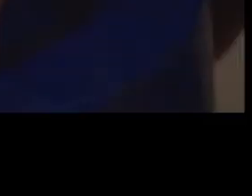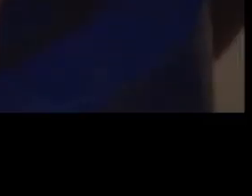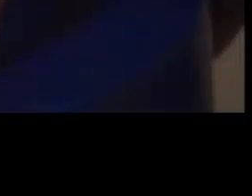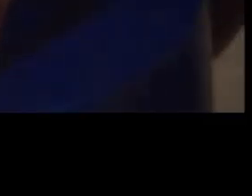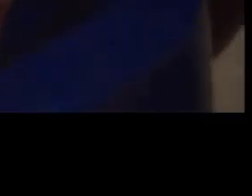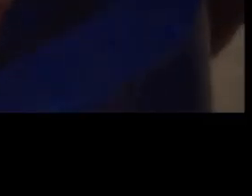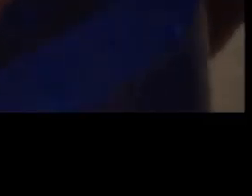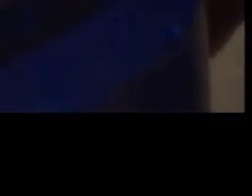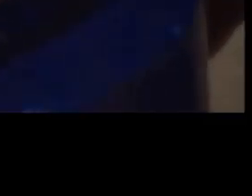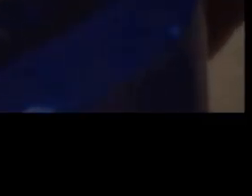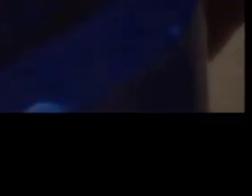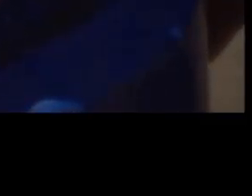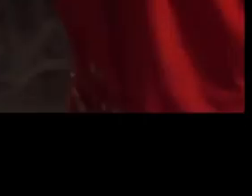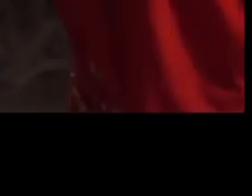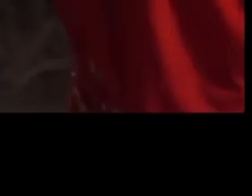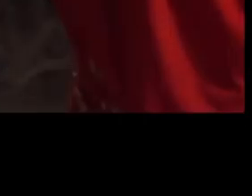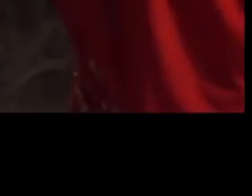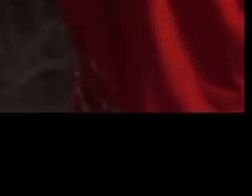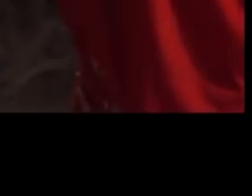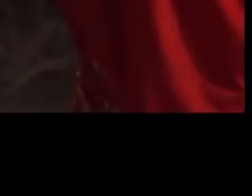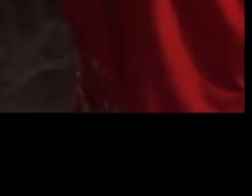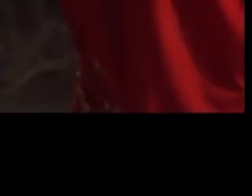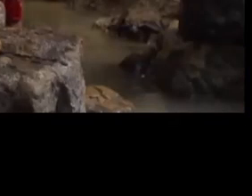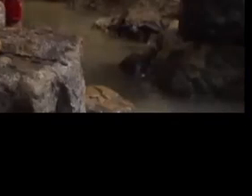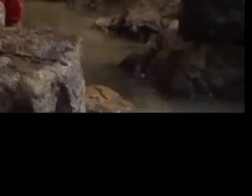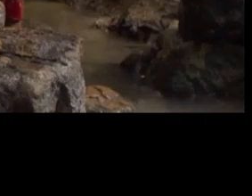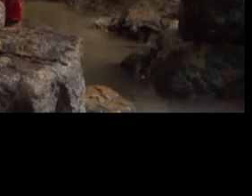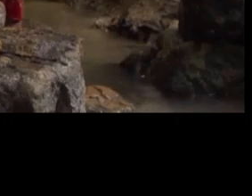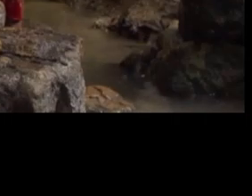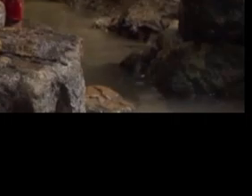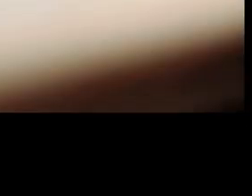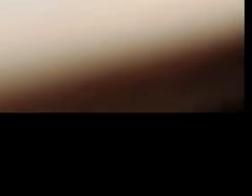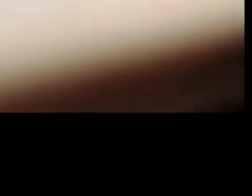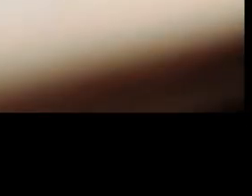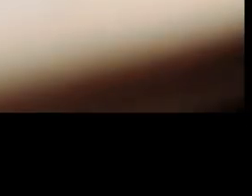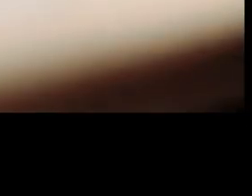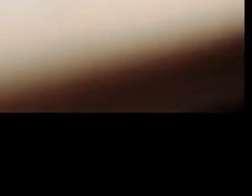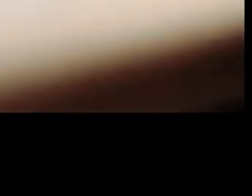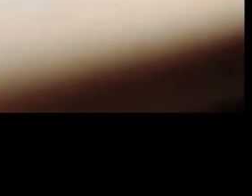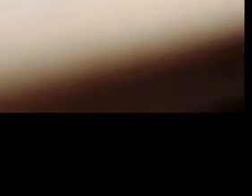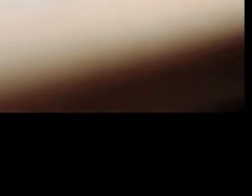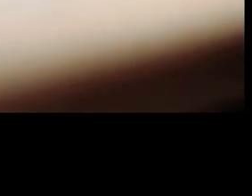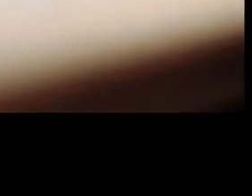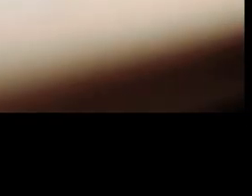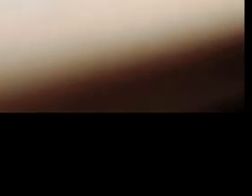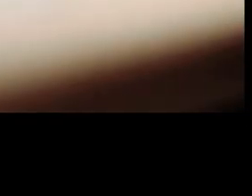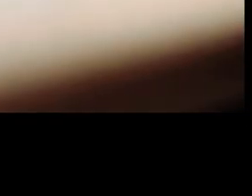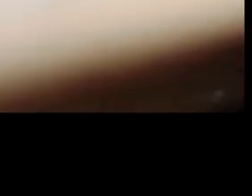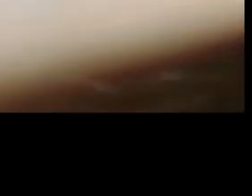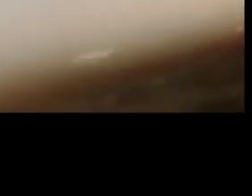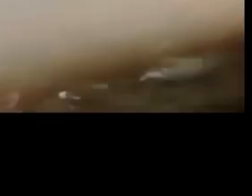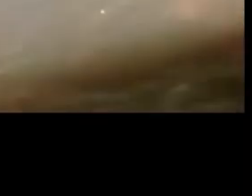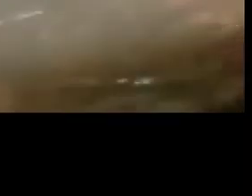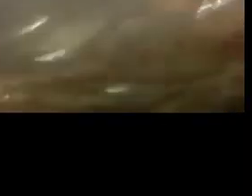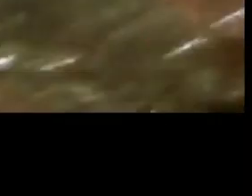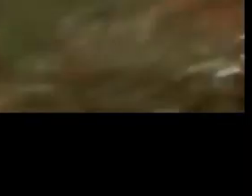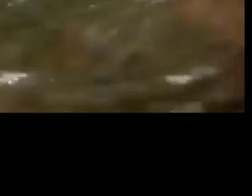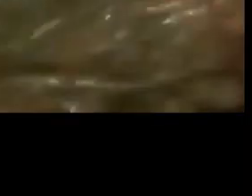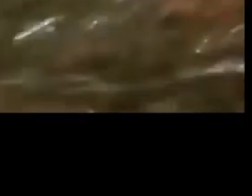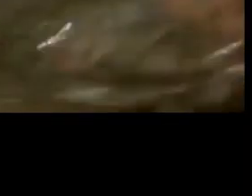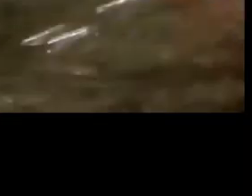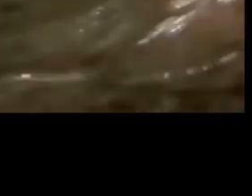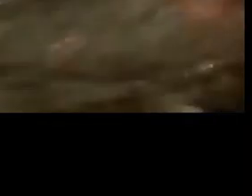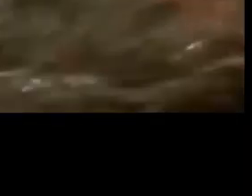El agua es un recurso natural valioso para nuestras vidas. No la malgastemos. Cuidemos